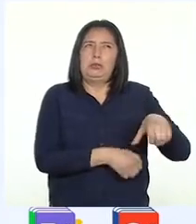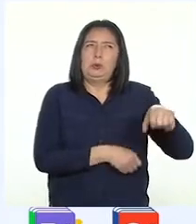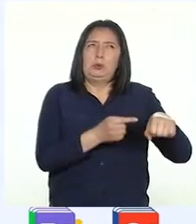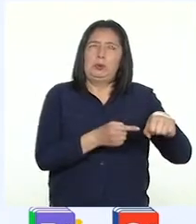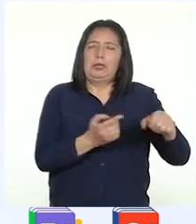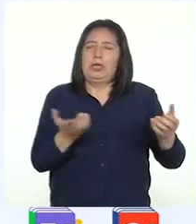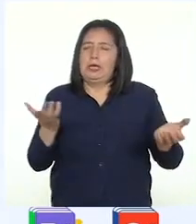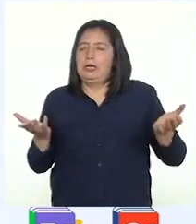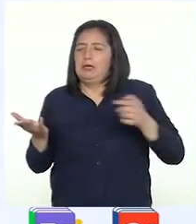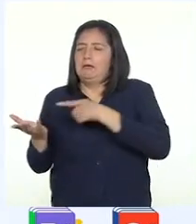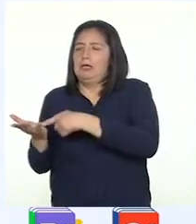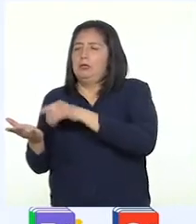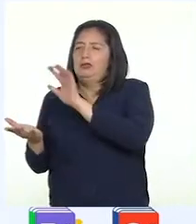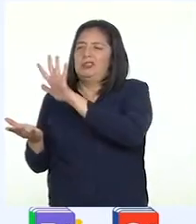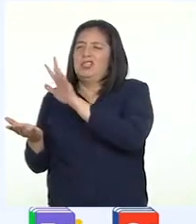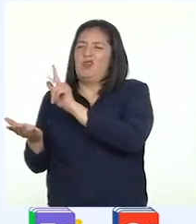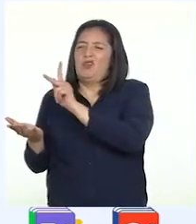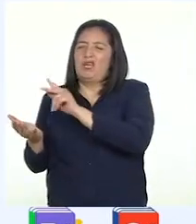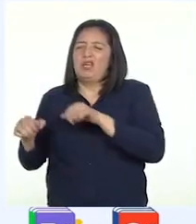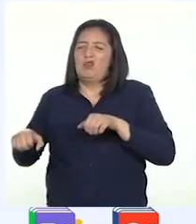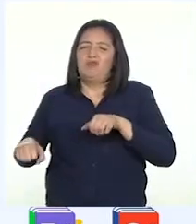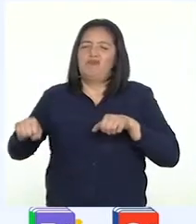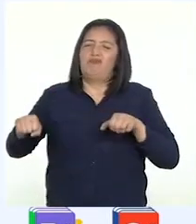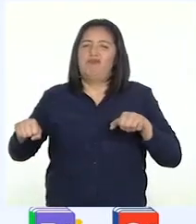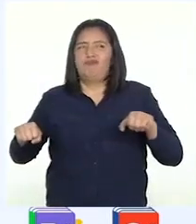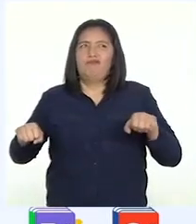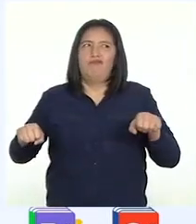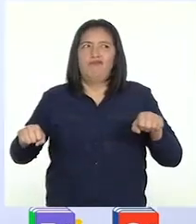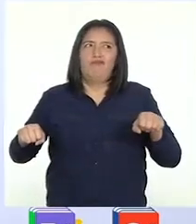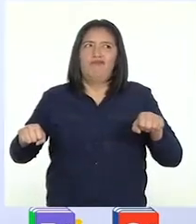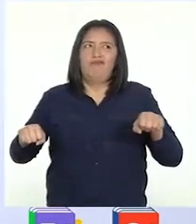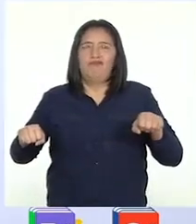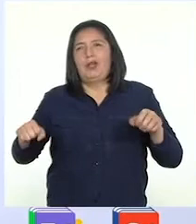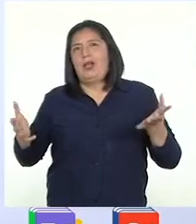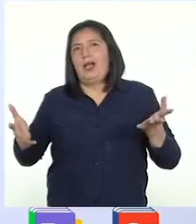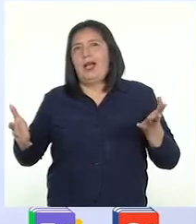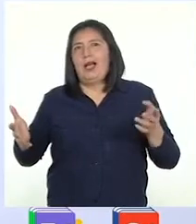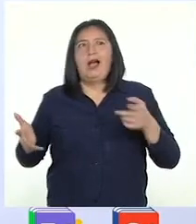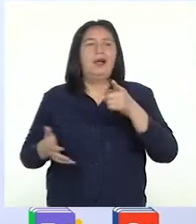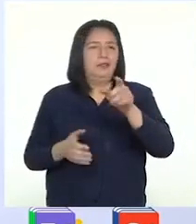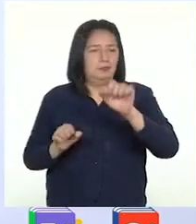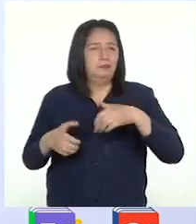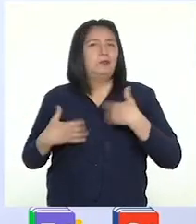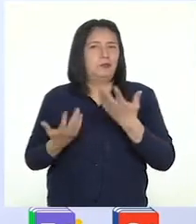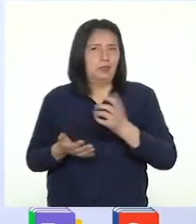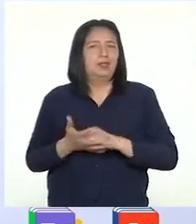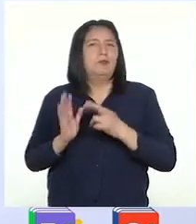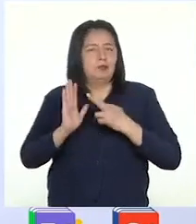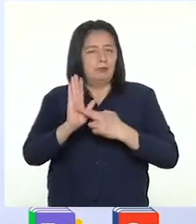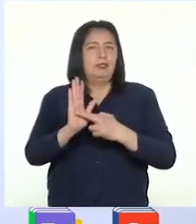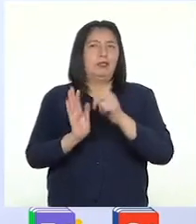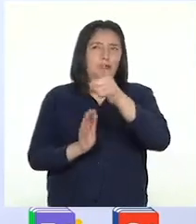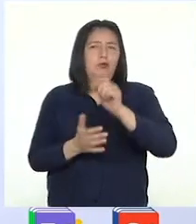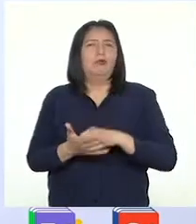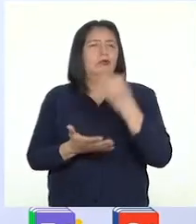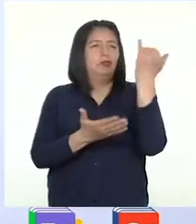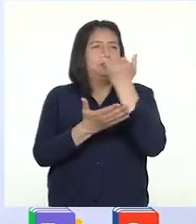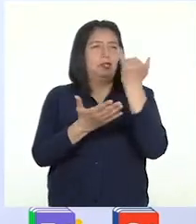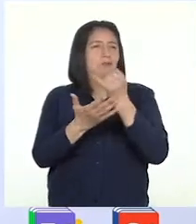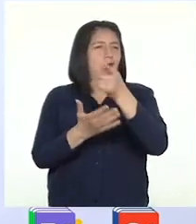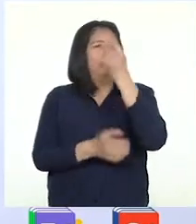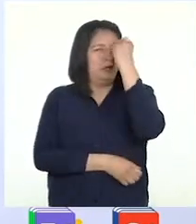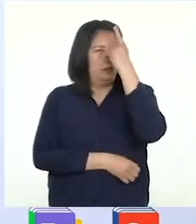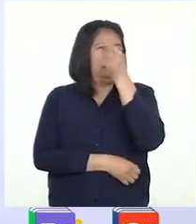se equilibran con los 5 kilogramos de arroz que carga del otro lado. Eso lo podríamos representar con un dibujo